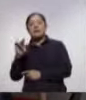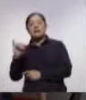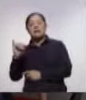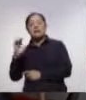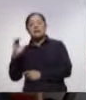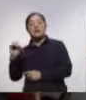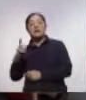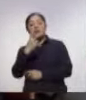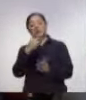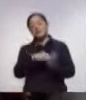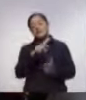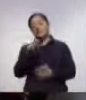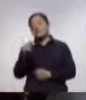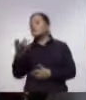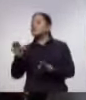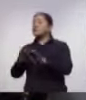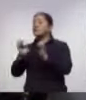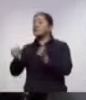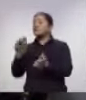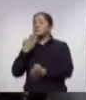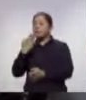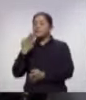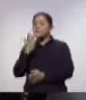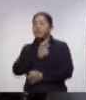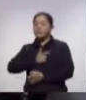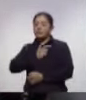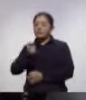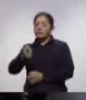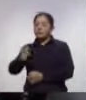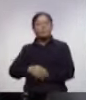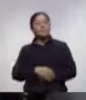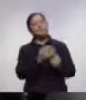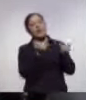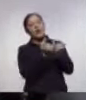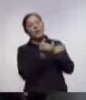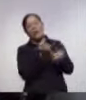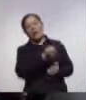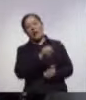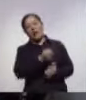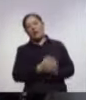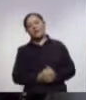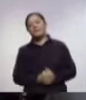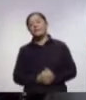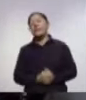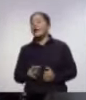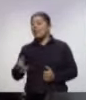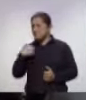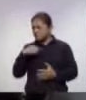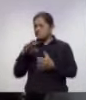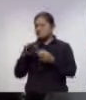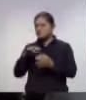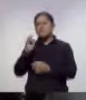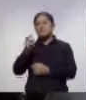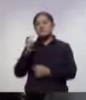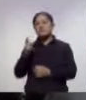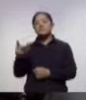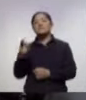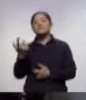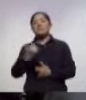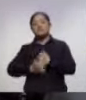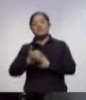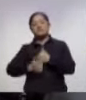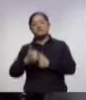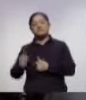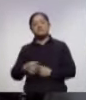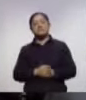qué gusto saludarlo. Igualmente, muchas gracias. Pues, ¿por qué no nos platica de este ya conocido, famoso Reto Valquírico